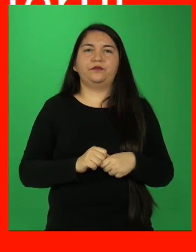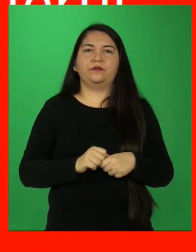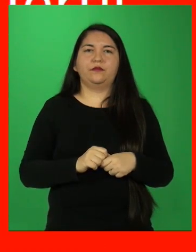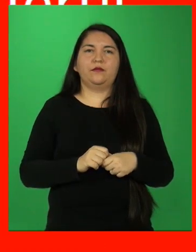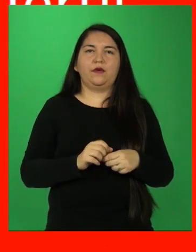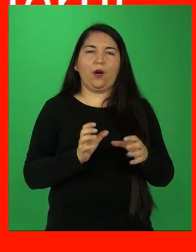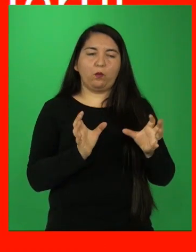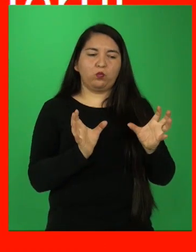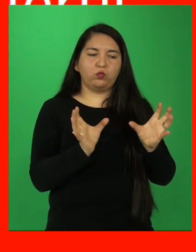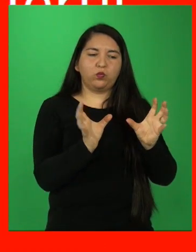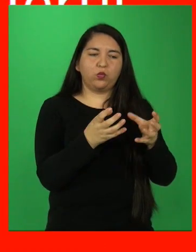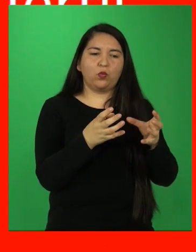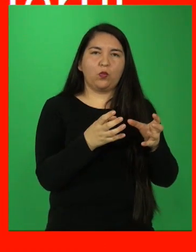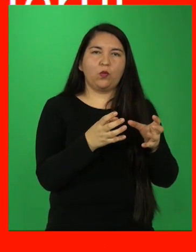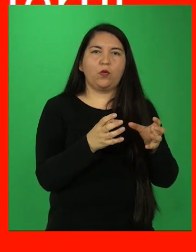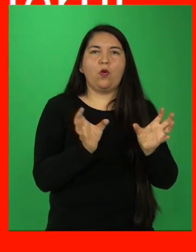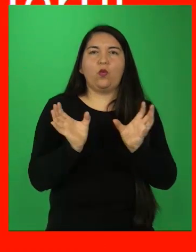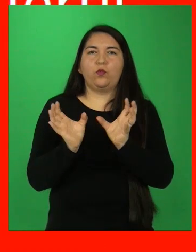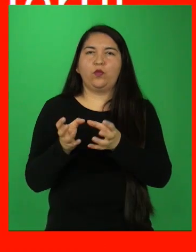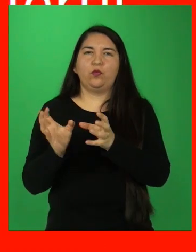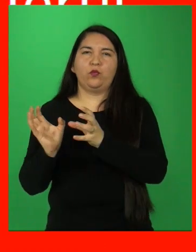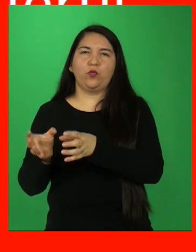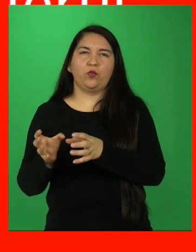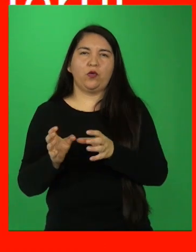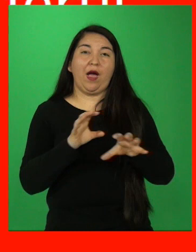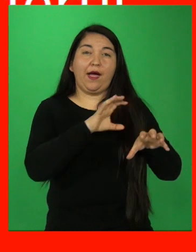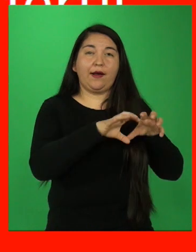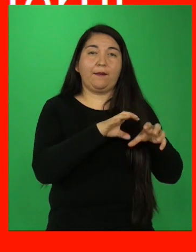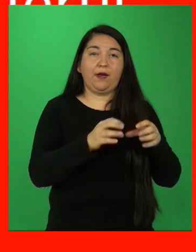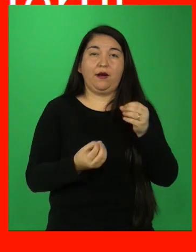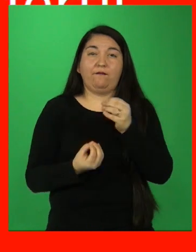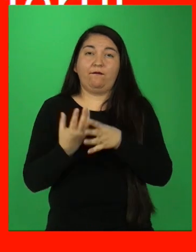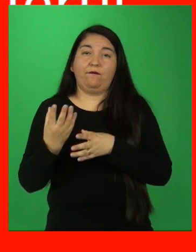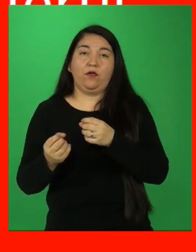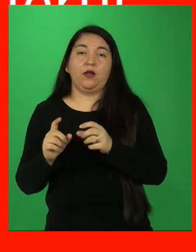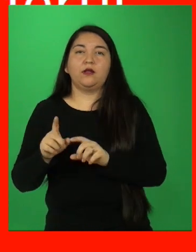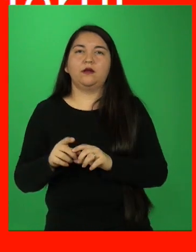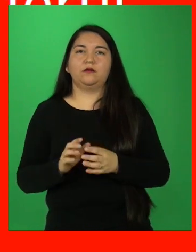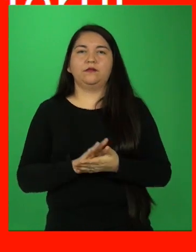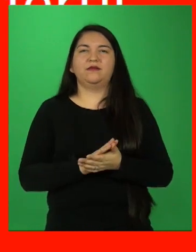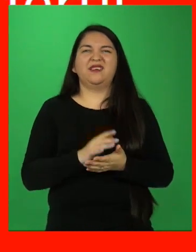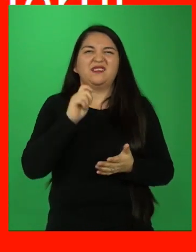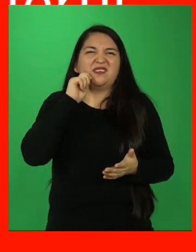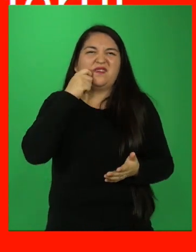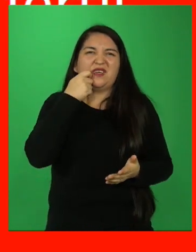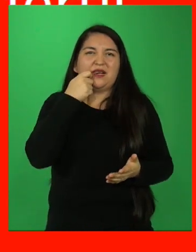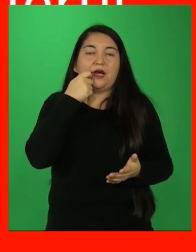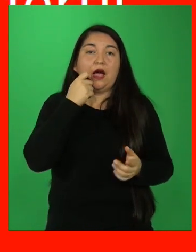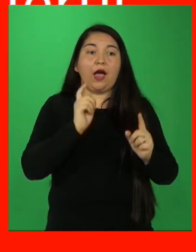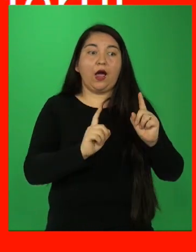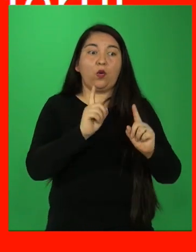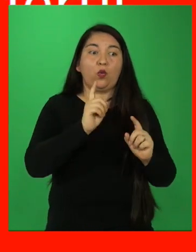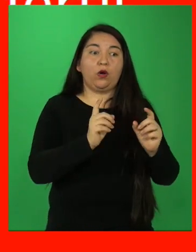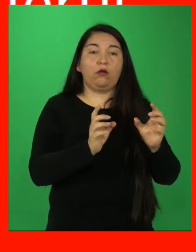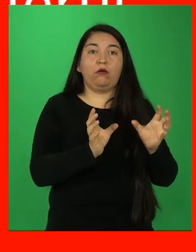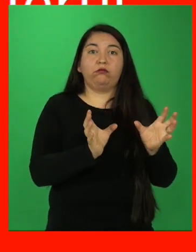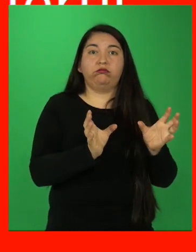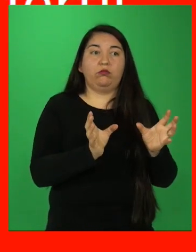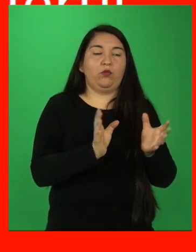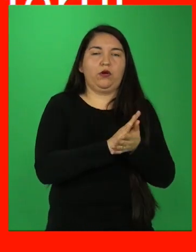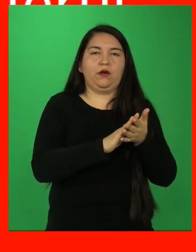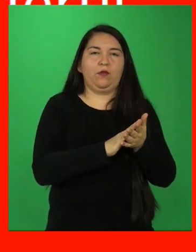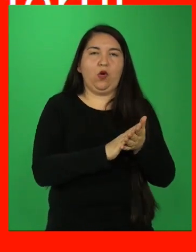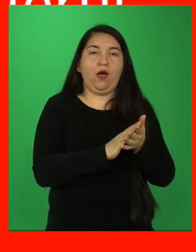especie biológica. La especie biológica se define como organismos que pueden cruzarse entre sí y tener